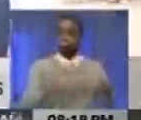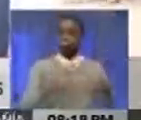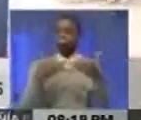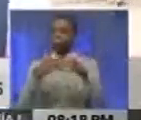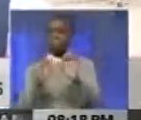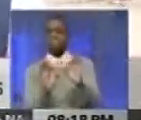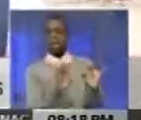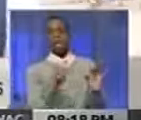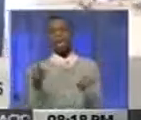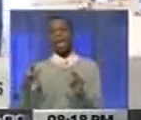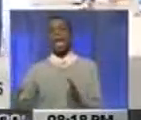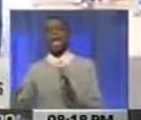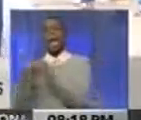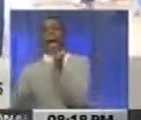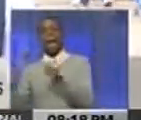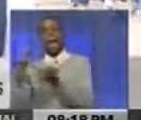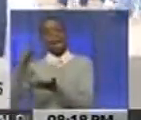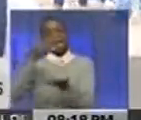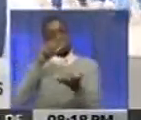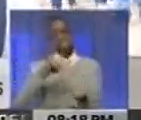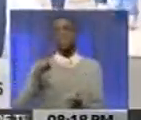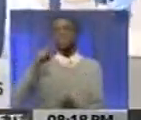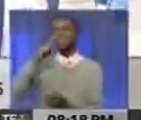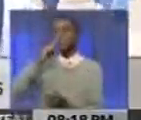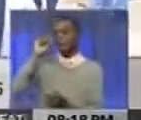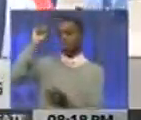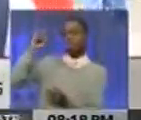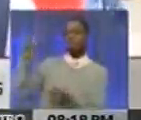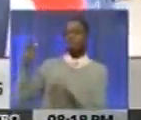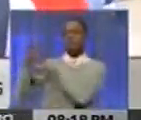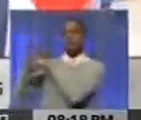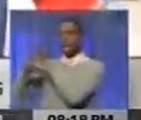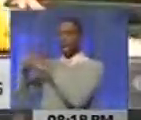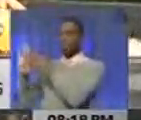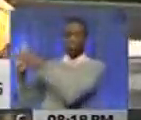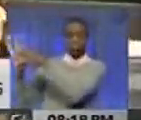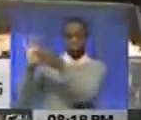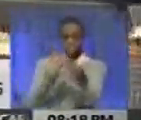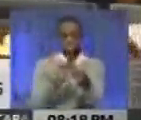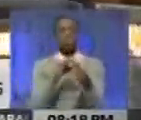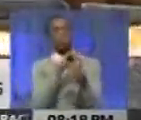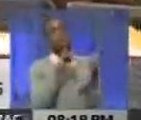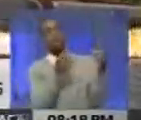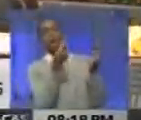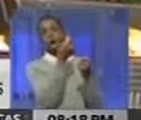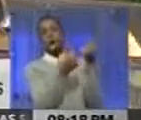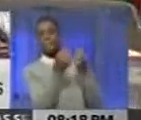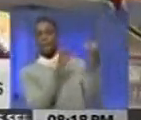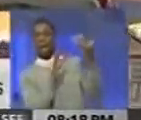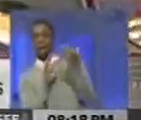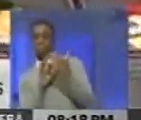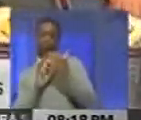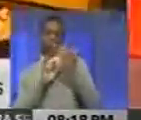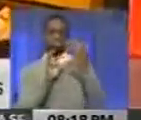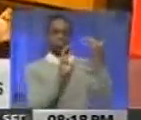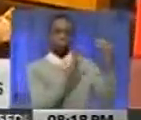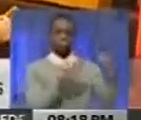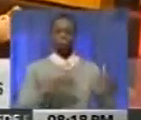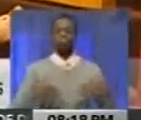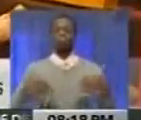al gobierno bolivariano, el presidente Nicolás Maduro, bueno, batallando contra la guerra económica. La comunidad asegura que solo a través